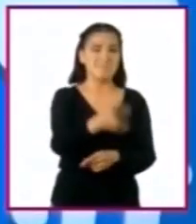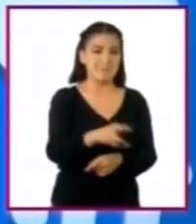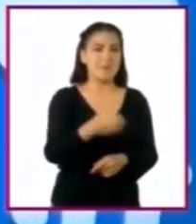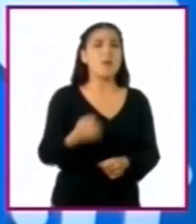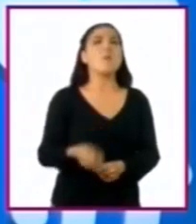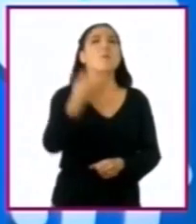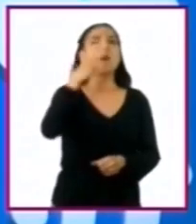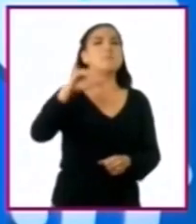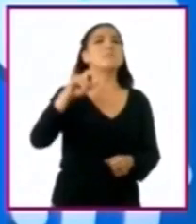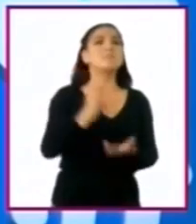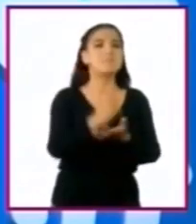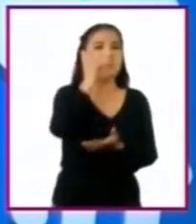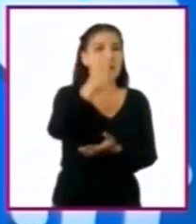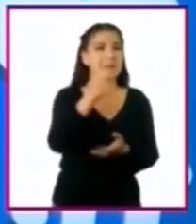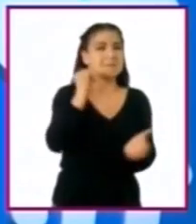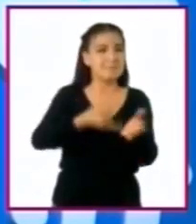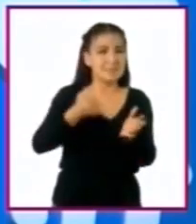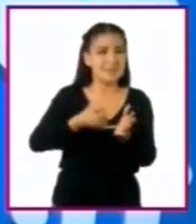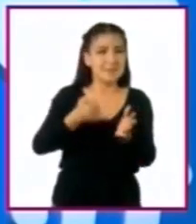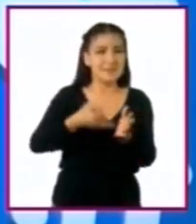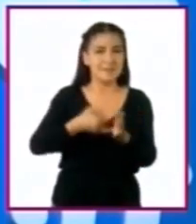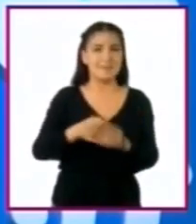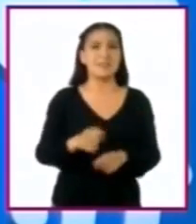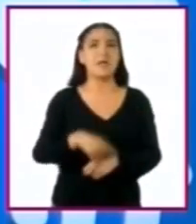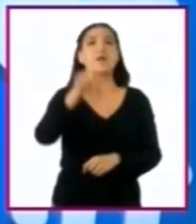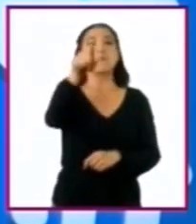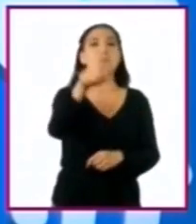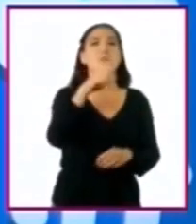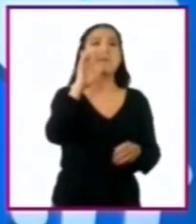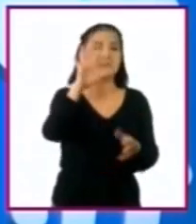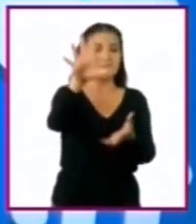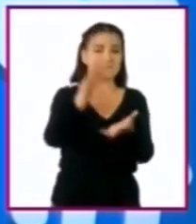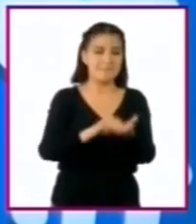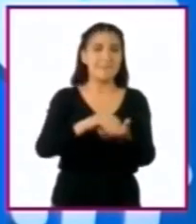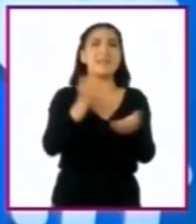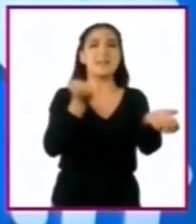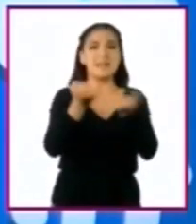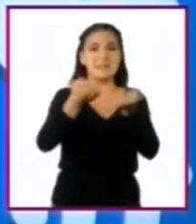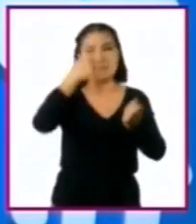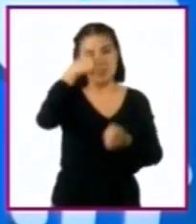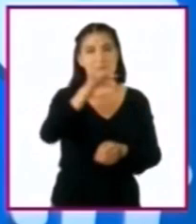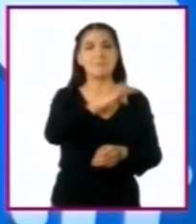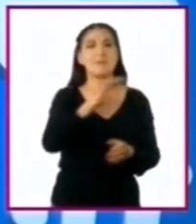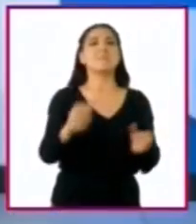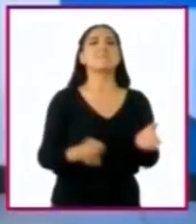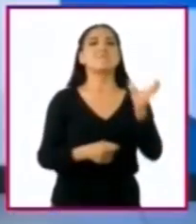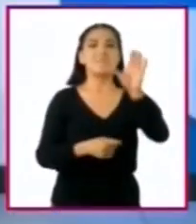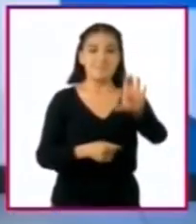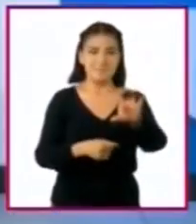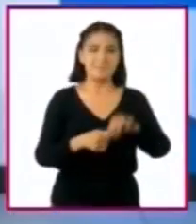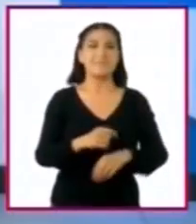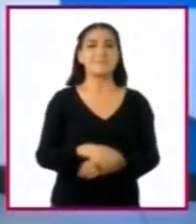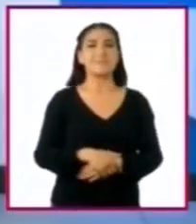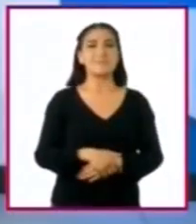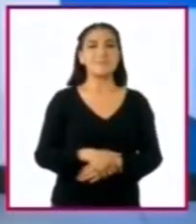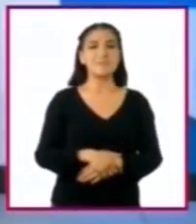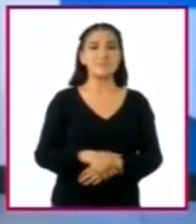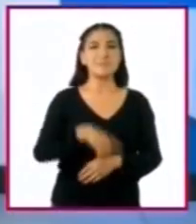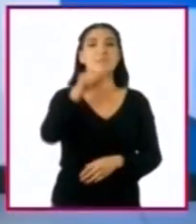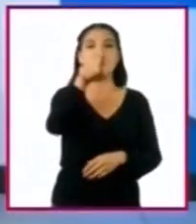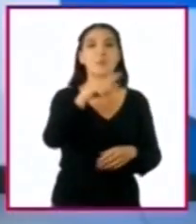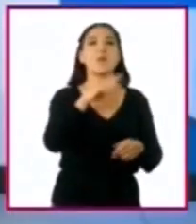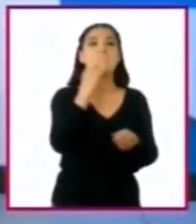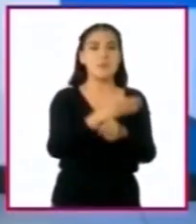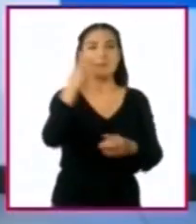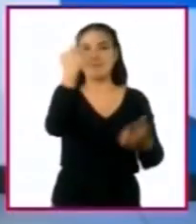de interés Citlali? Anota el ejercicio y realízalo al terminar la sesión. Analicemos la siguiente